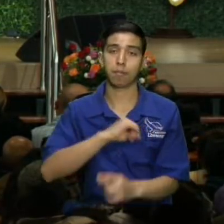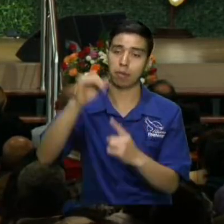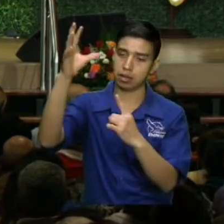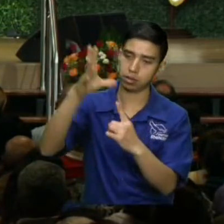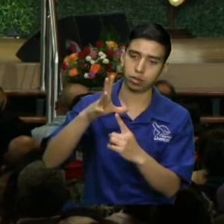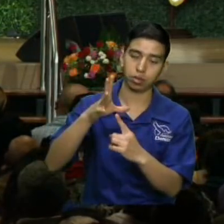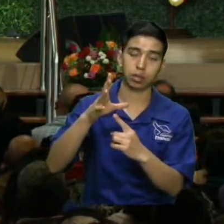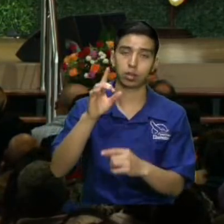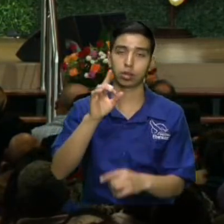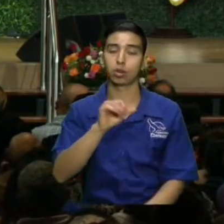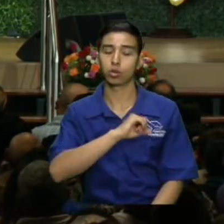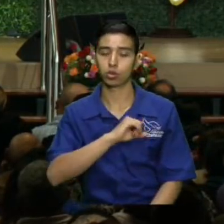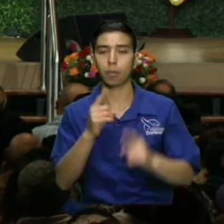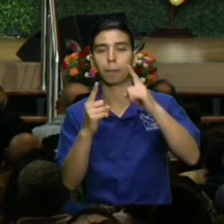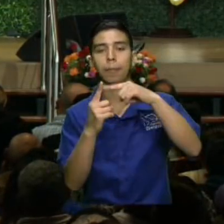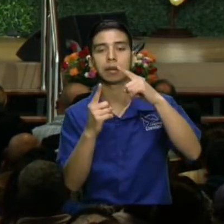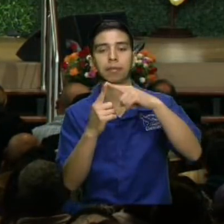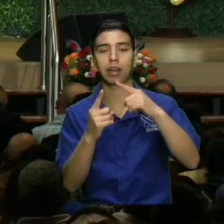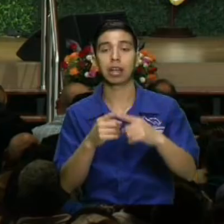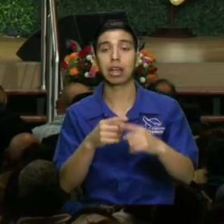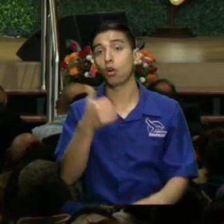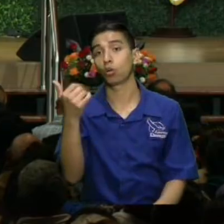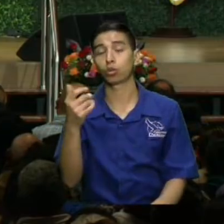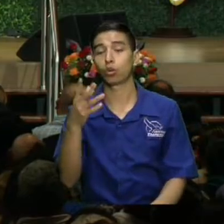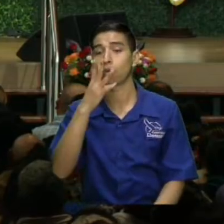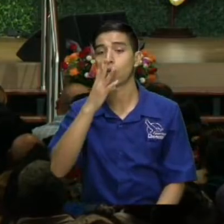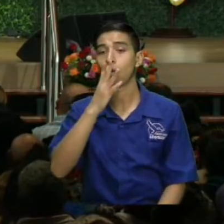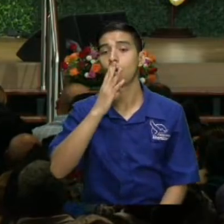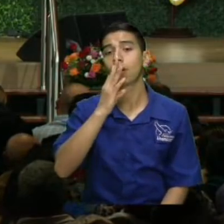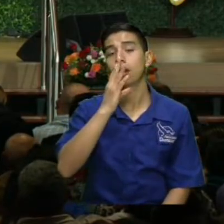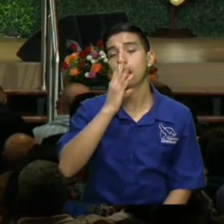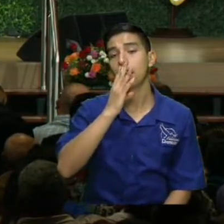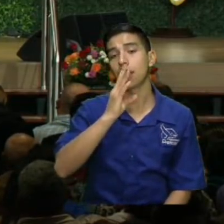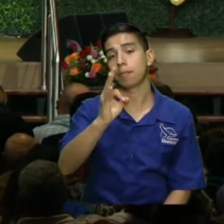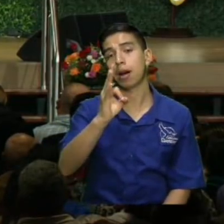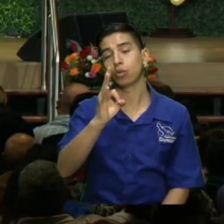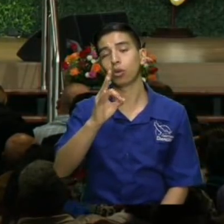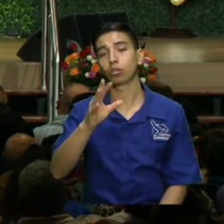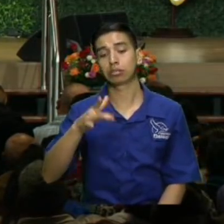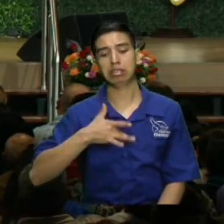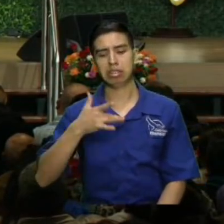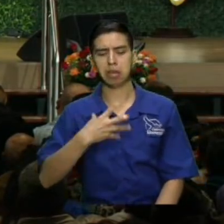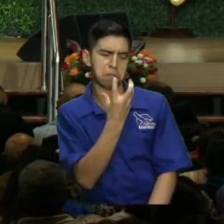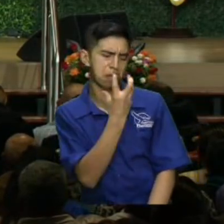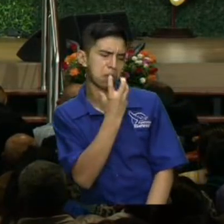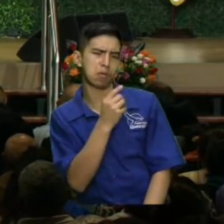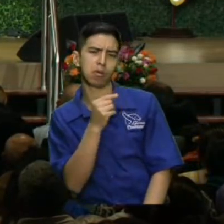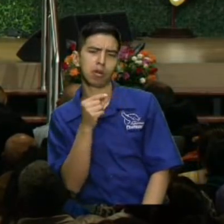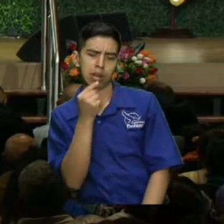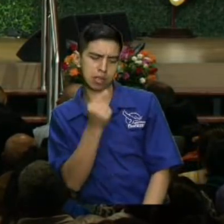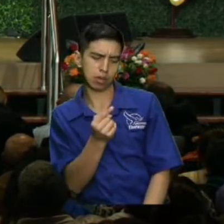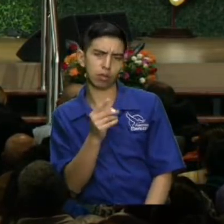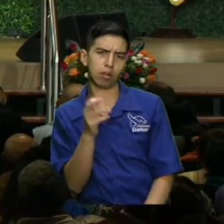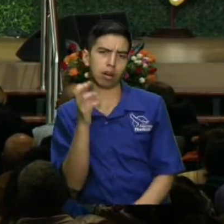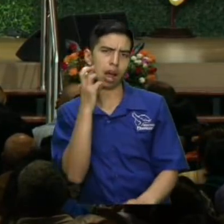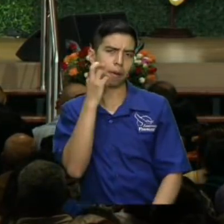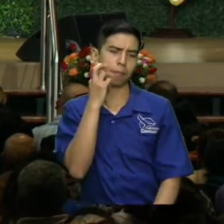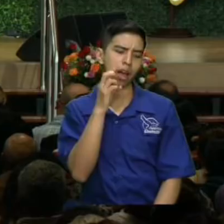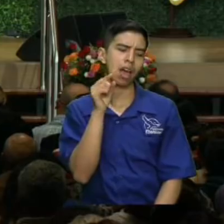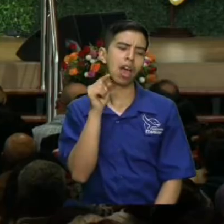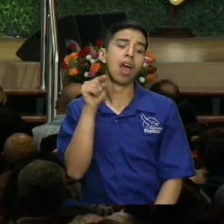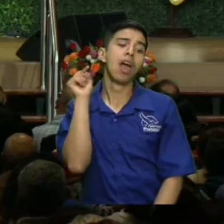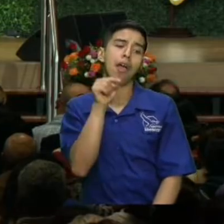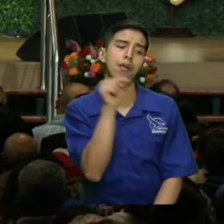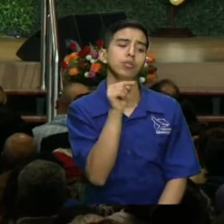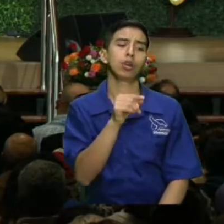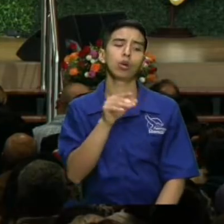al otro. Si el otro, este tu hijo, ni siquiera mi hermano, ¿sí? Este